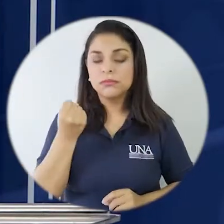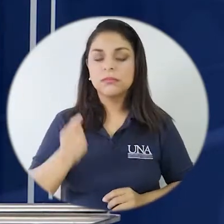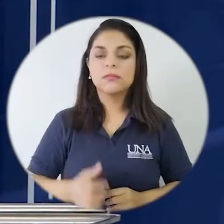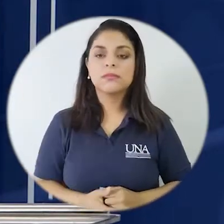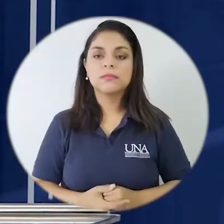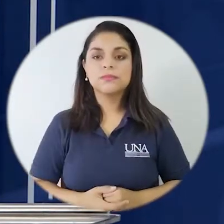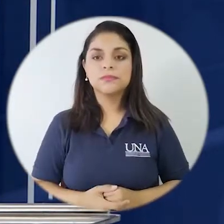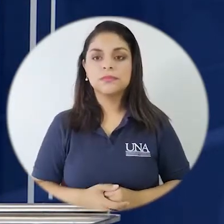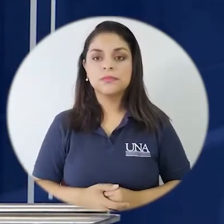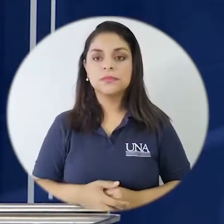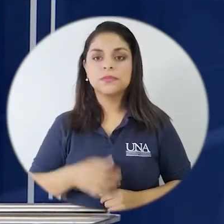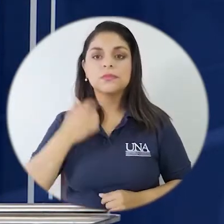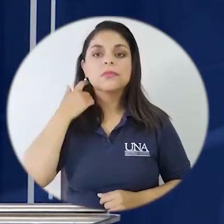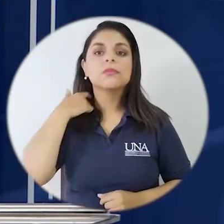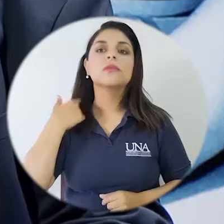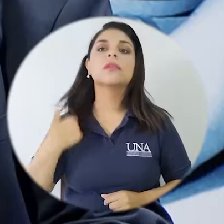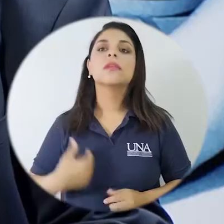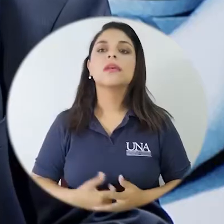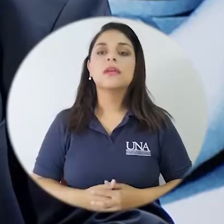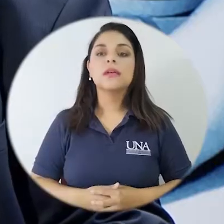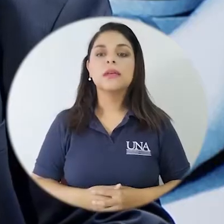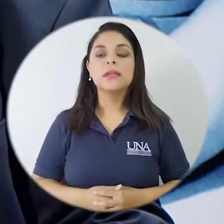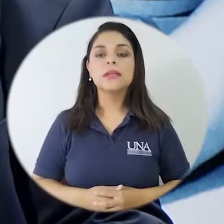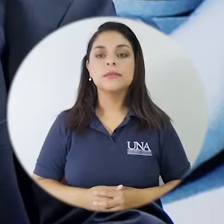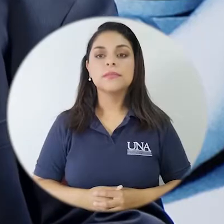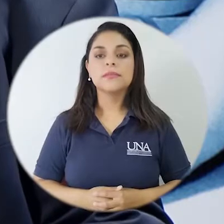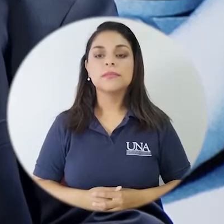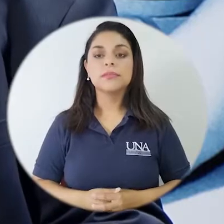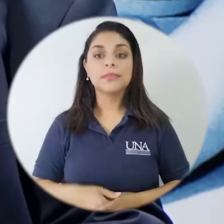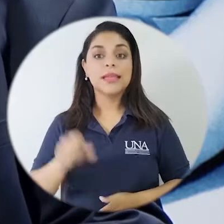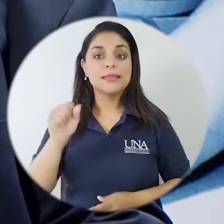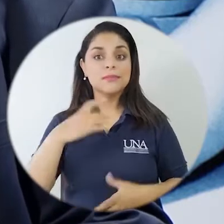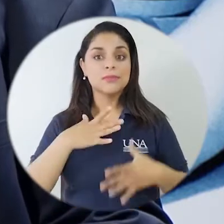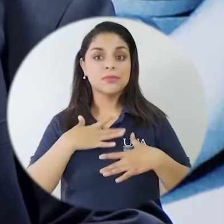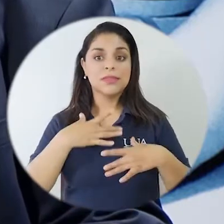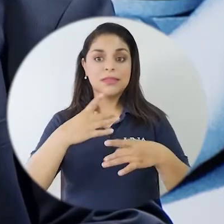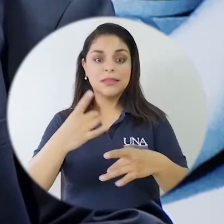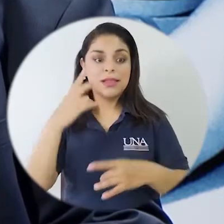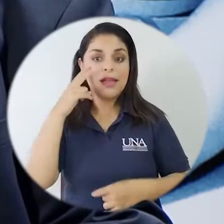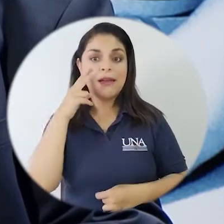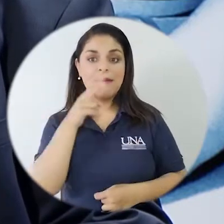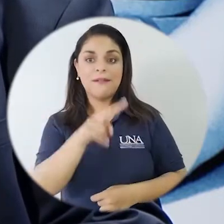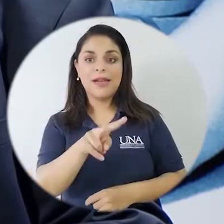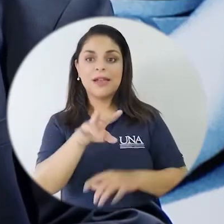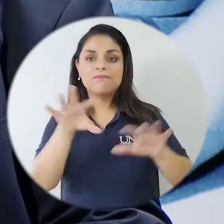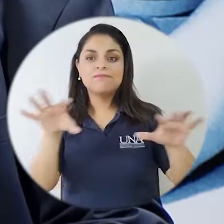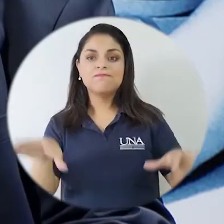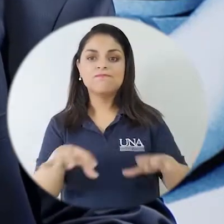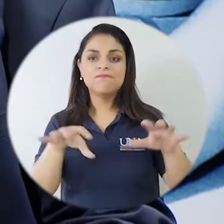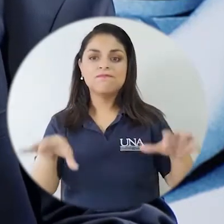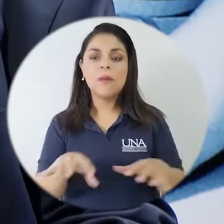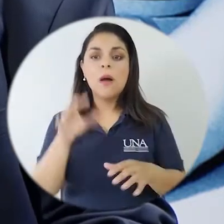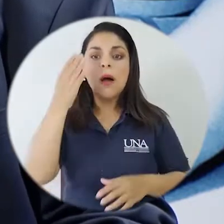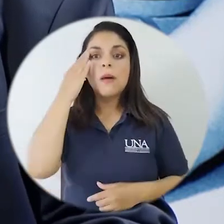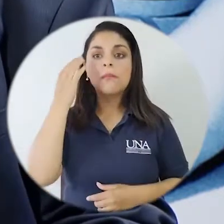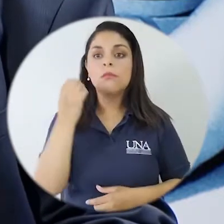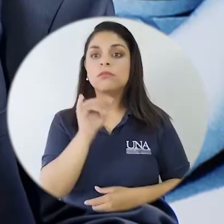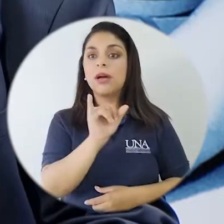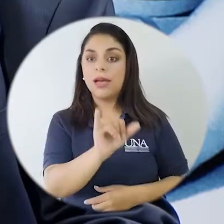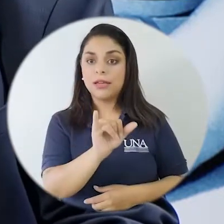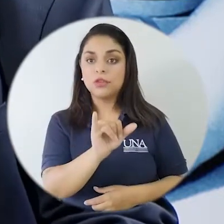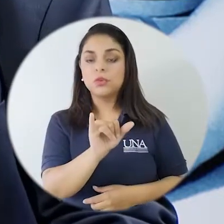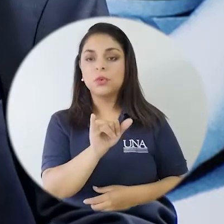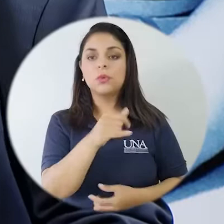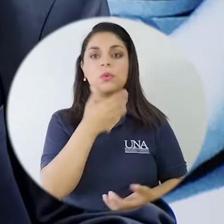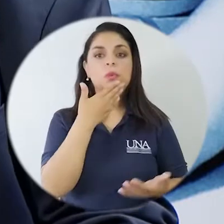psicológica muy fuerte. Sí, y es muy interesante cuando se observa la dinámica porque esto ha